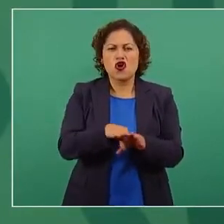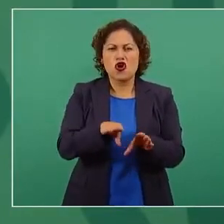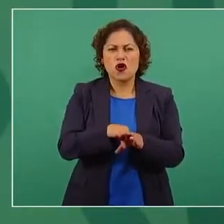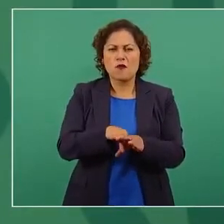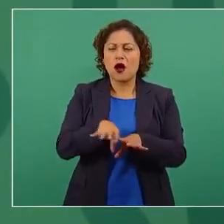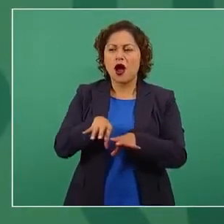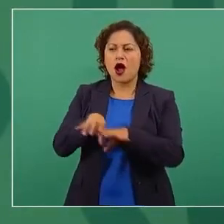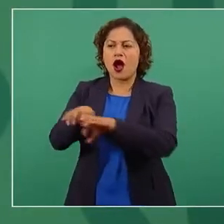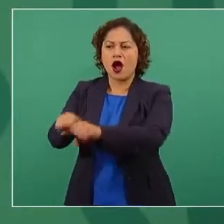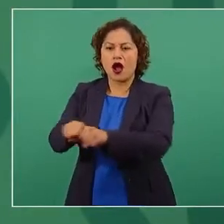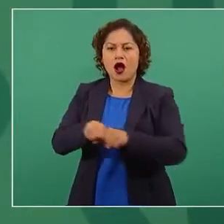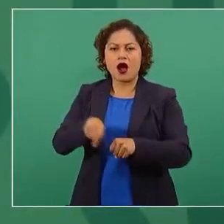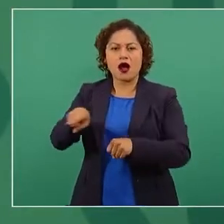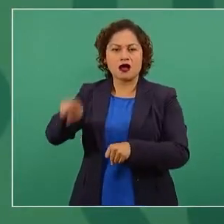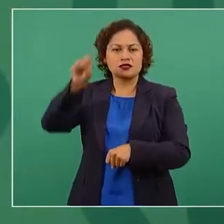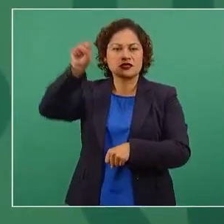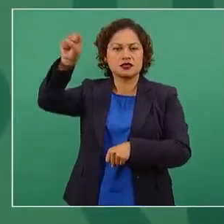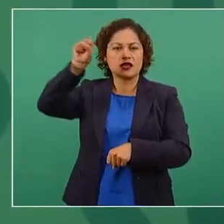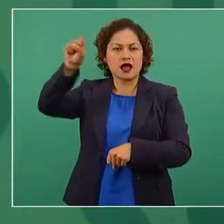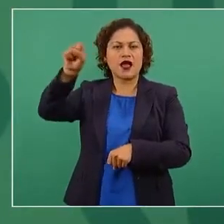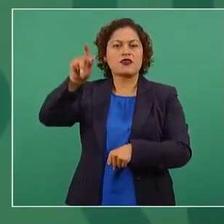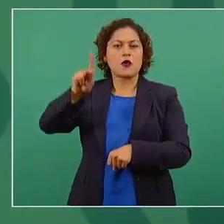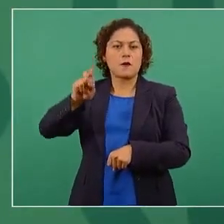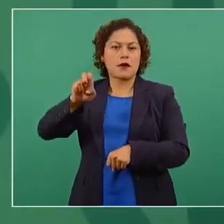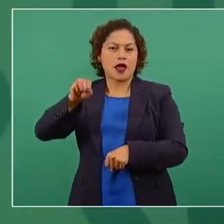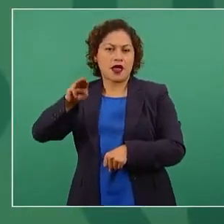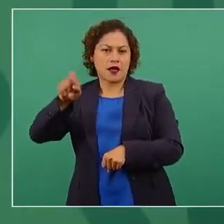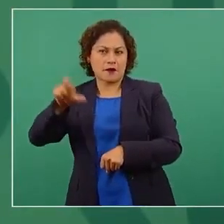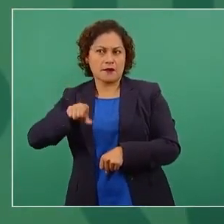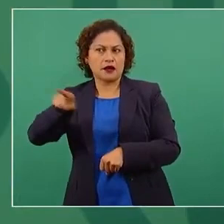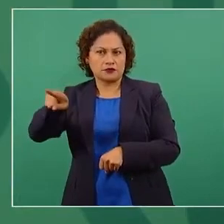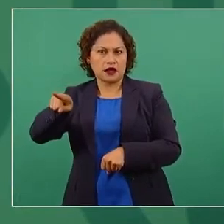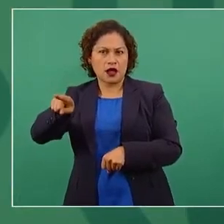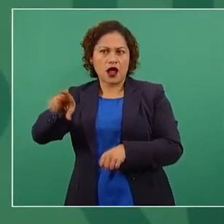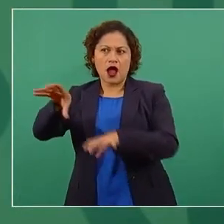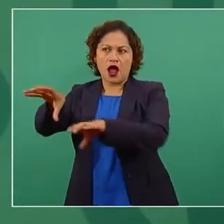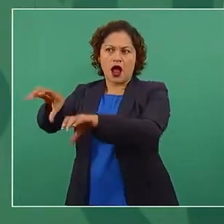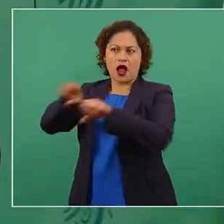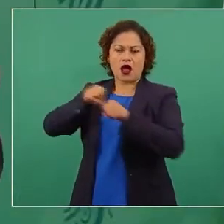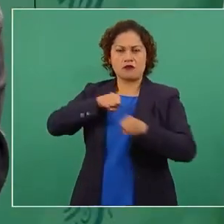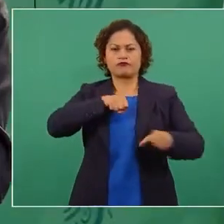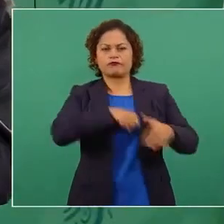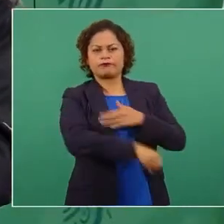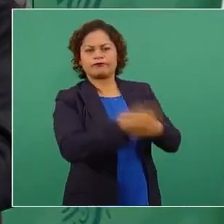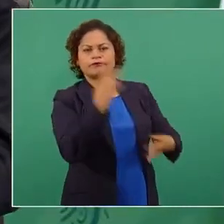del sindicato petrolero y tomó otras decisiones. Y